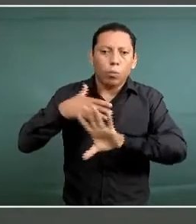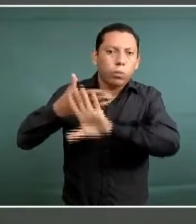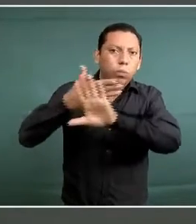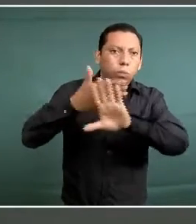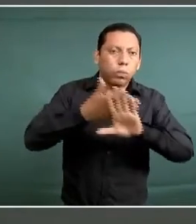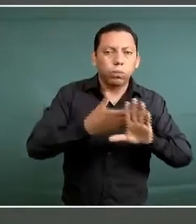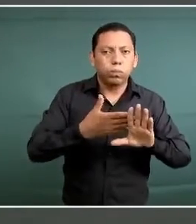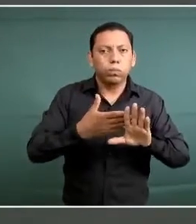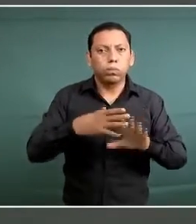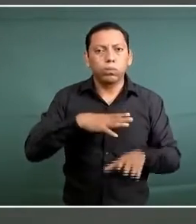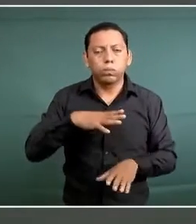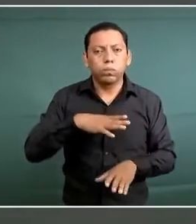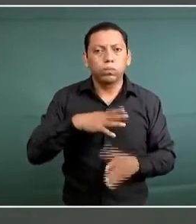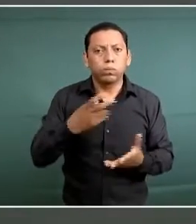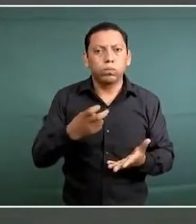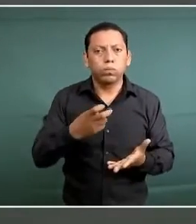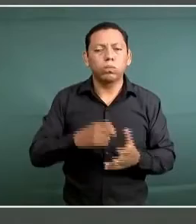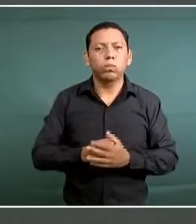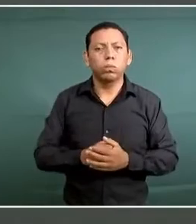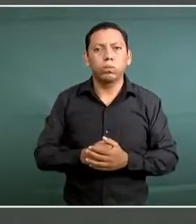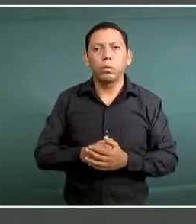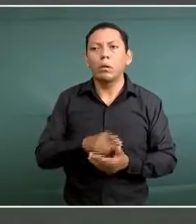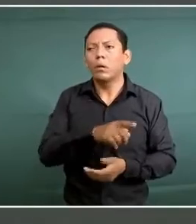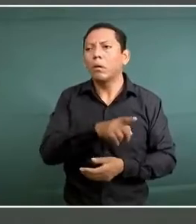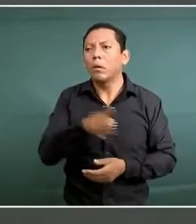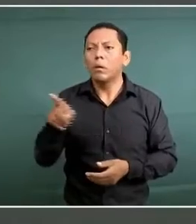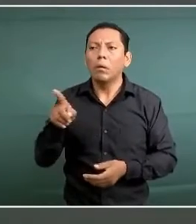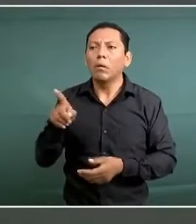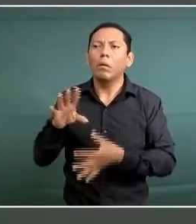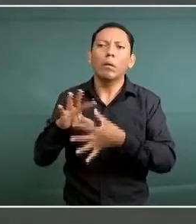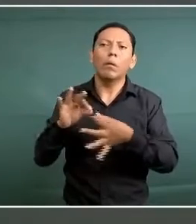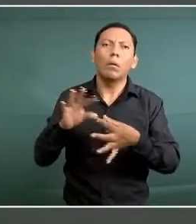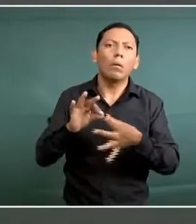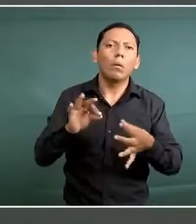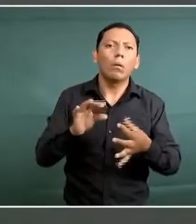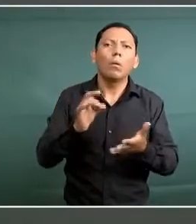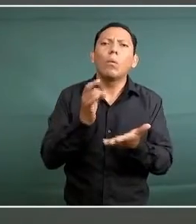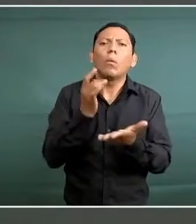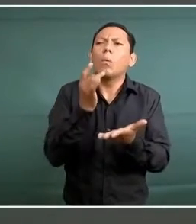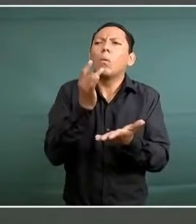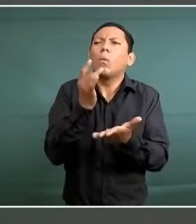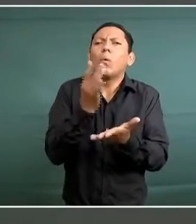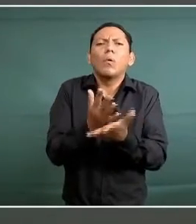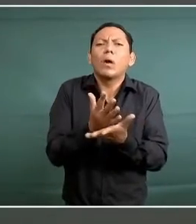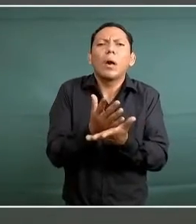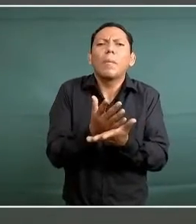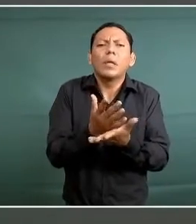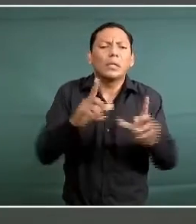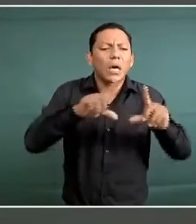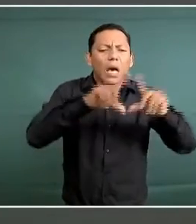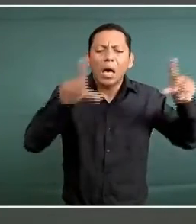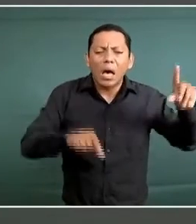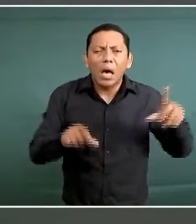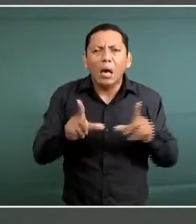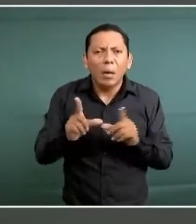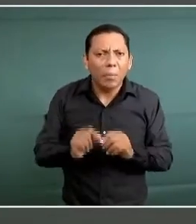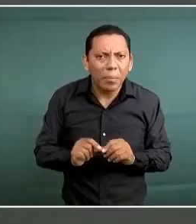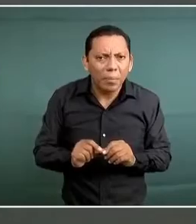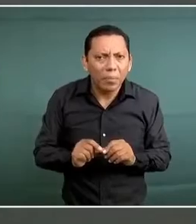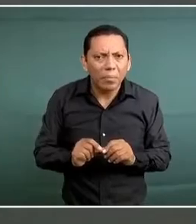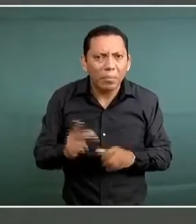y hacer creer de que sólo es en México que está